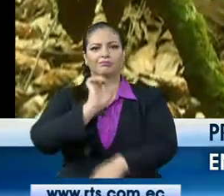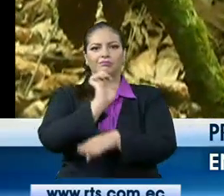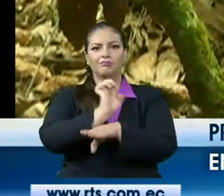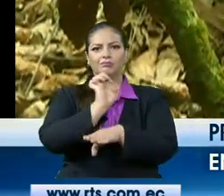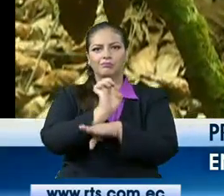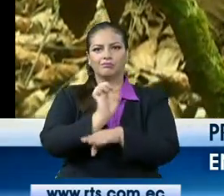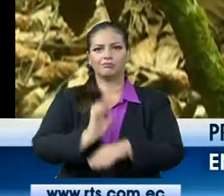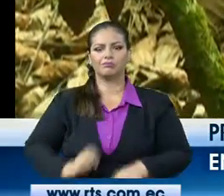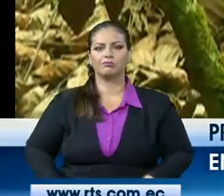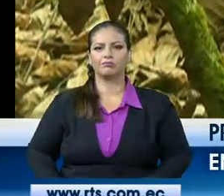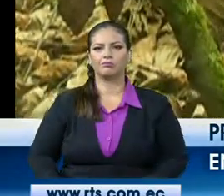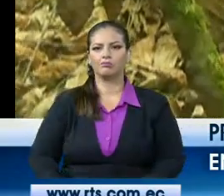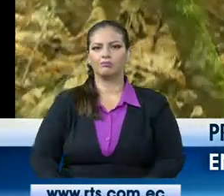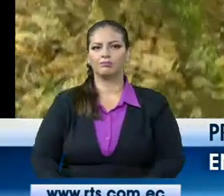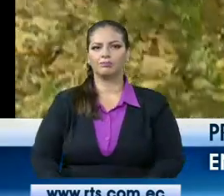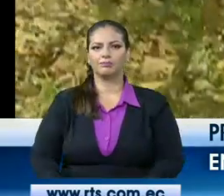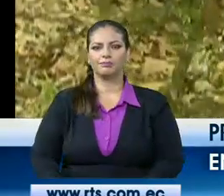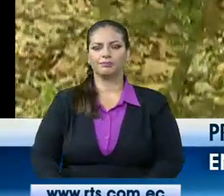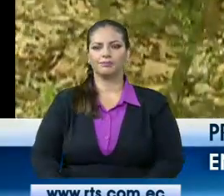Ecuador. Claro.